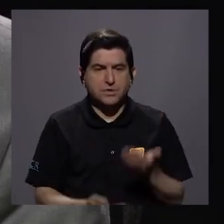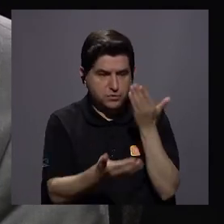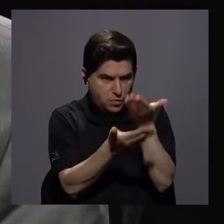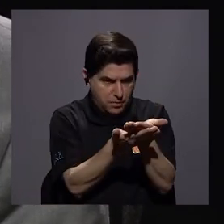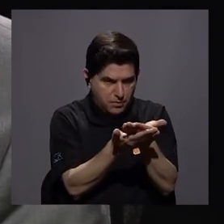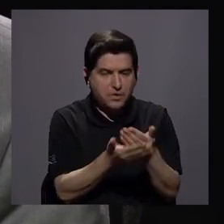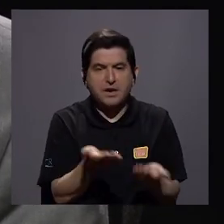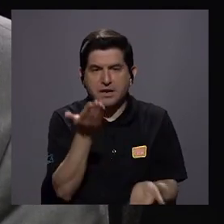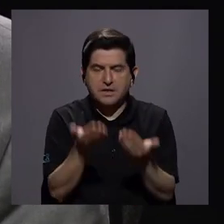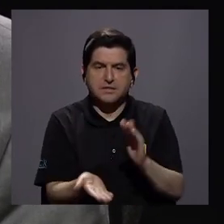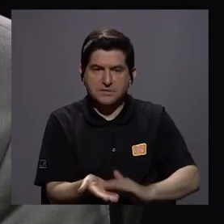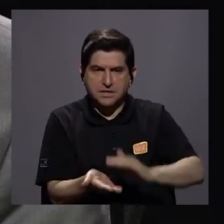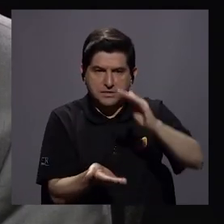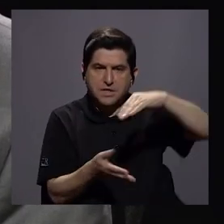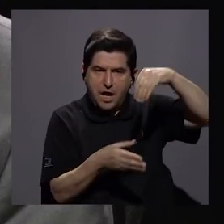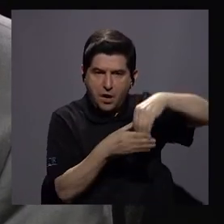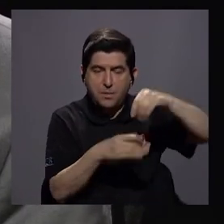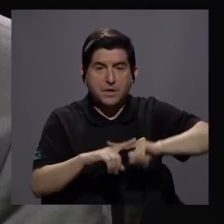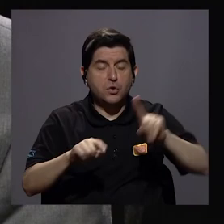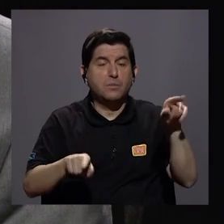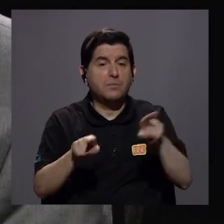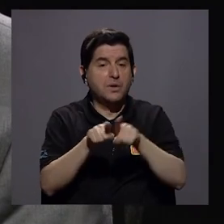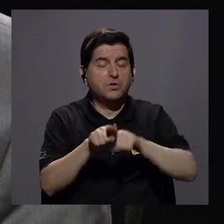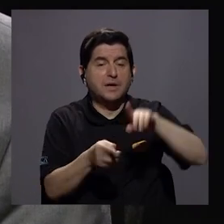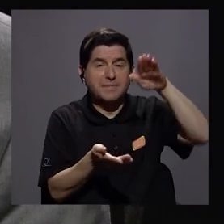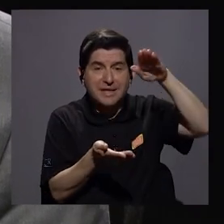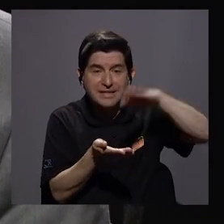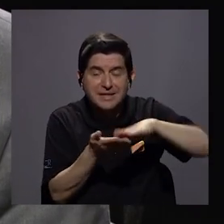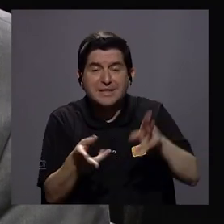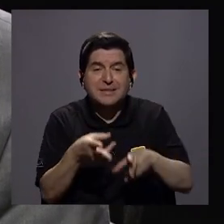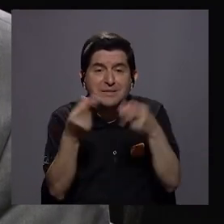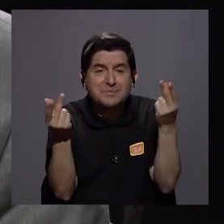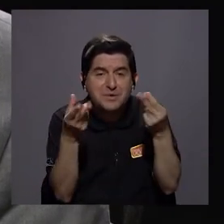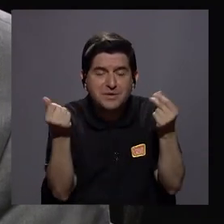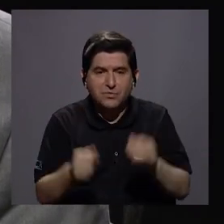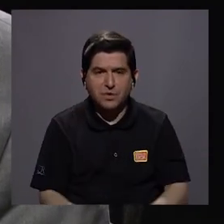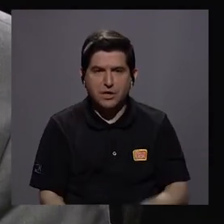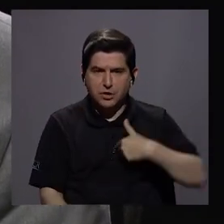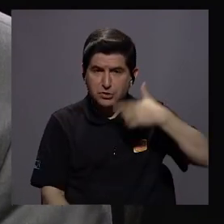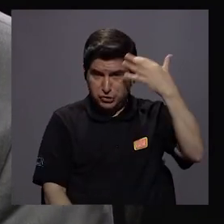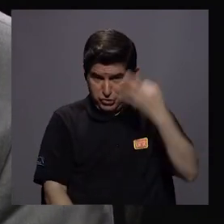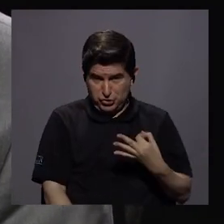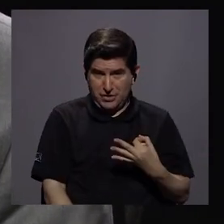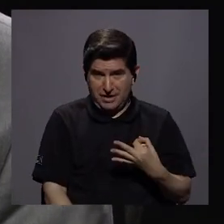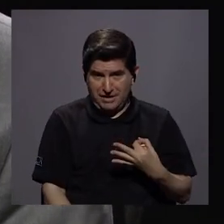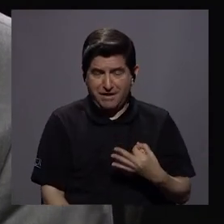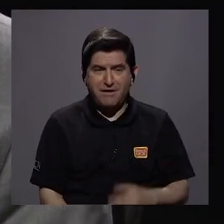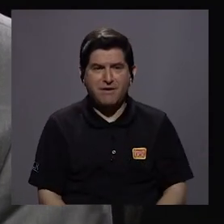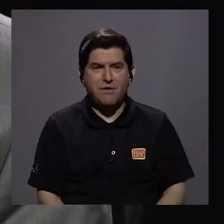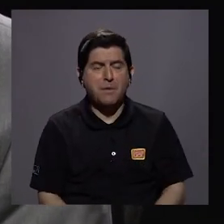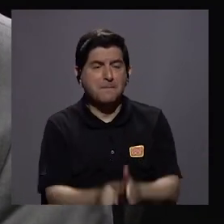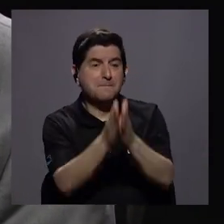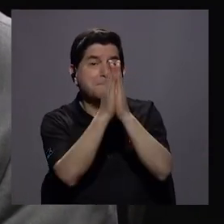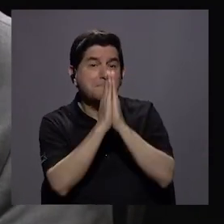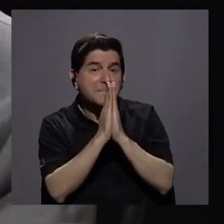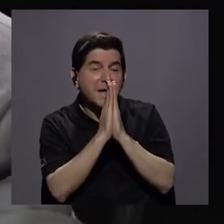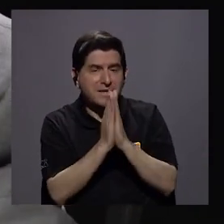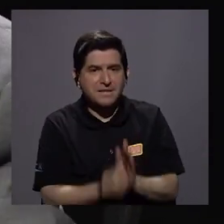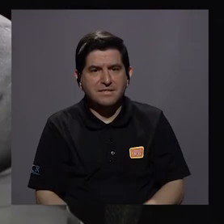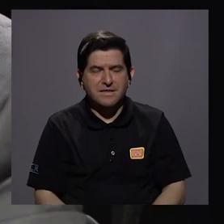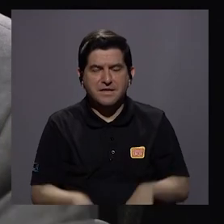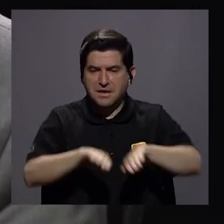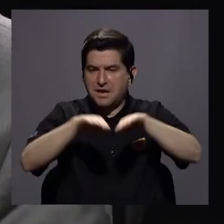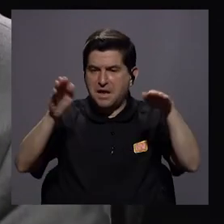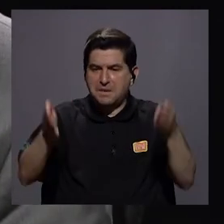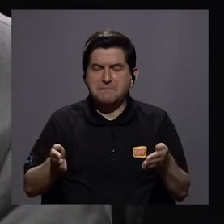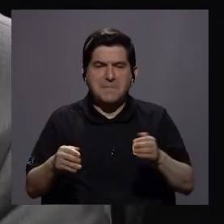que buscaran, digamos, aumentar los ingresos, pero también bajar los gastos. Y para mí, al pedir, digamos, a través de las